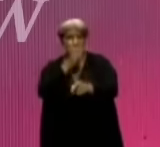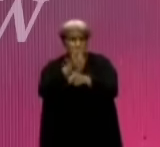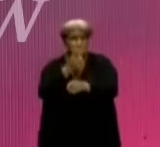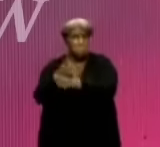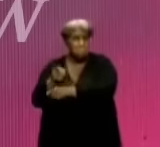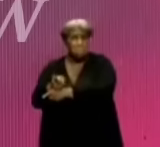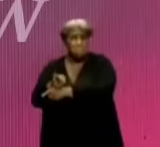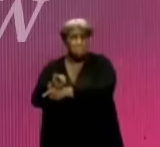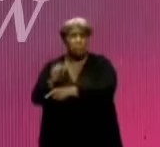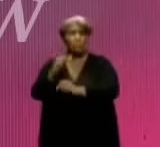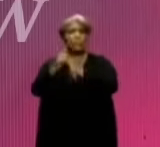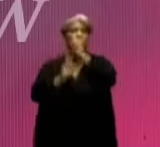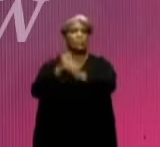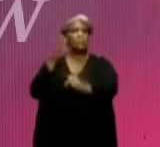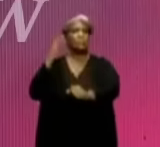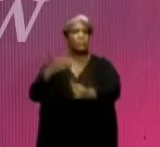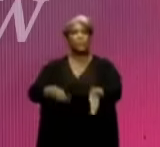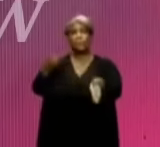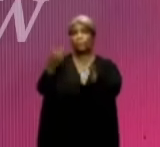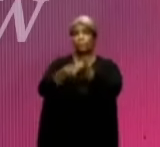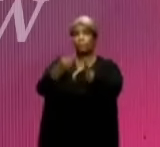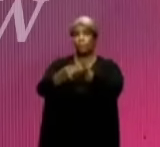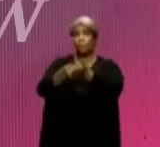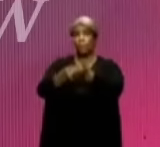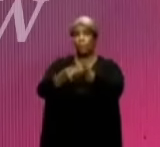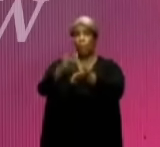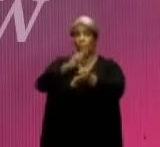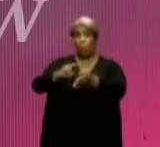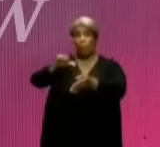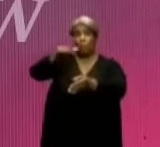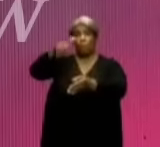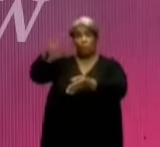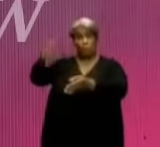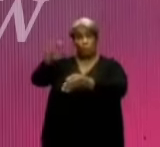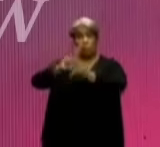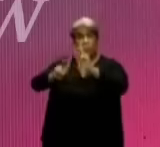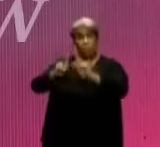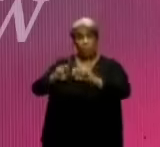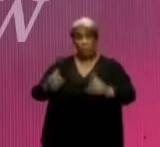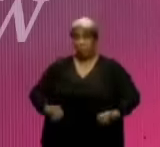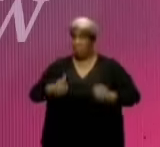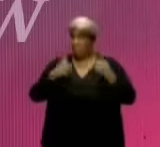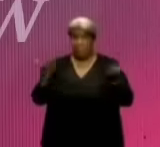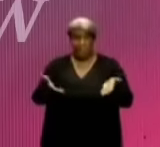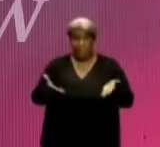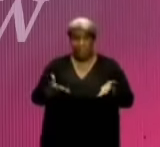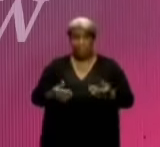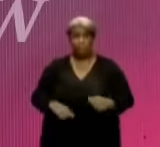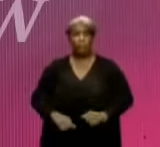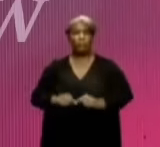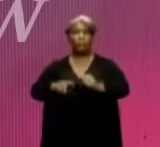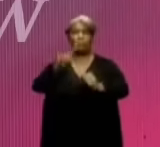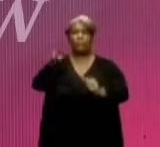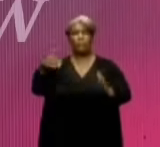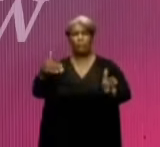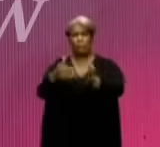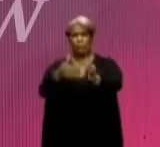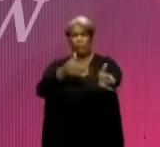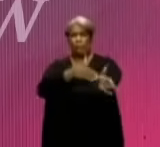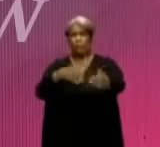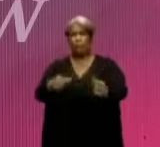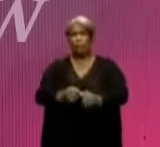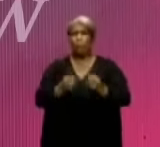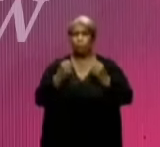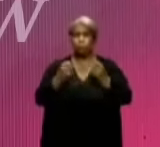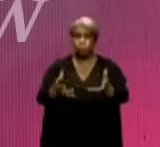extranjera, sobrepasamos la cifra récord de 4.100 millones y este año muy posiblemente vamos